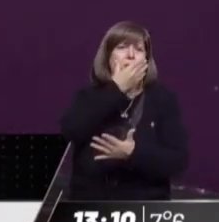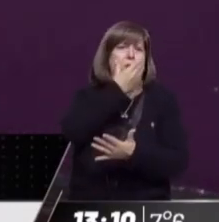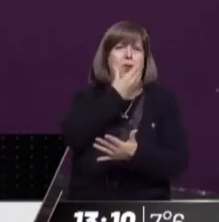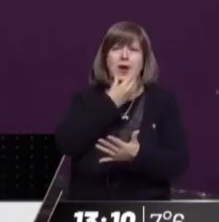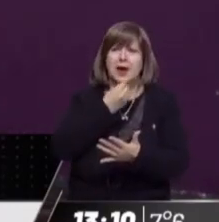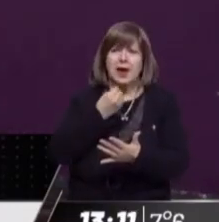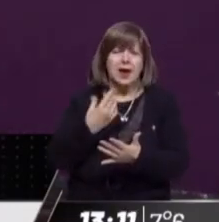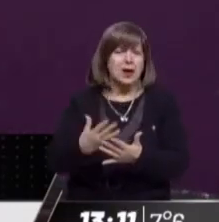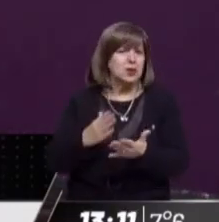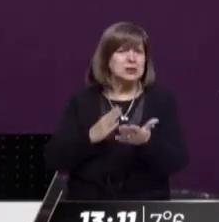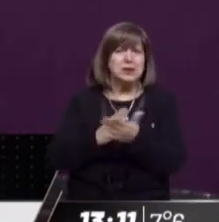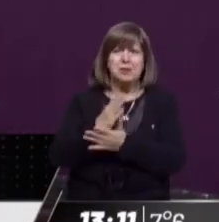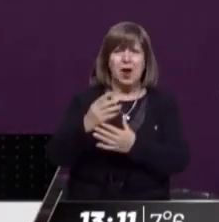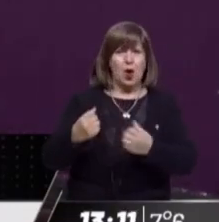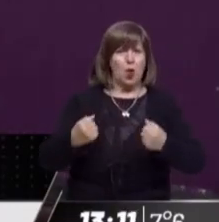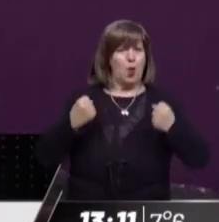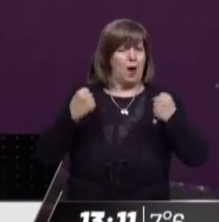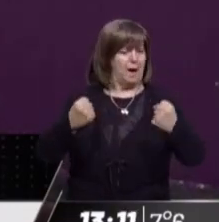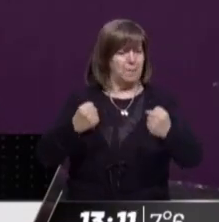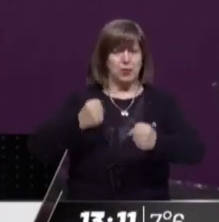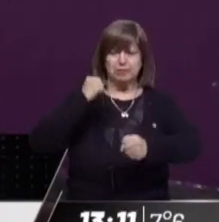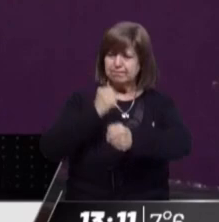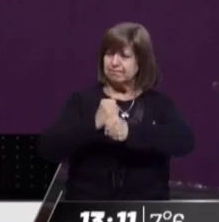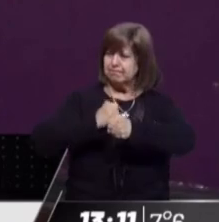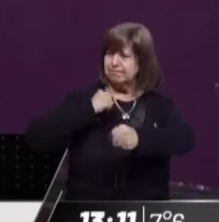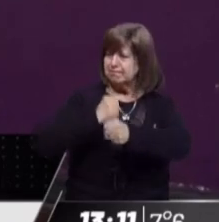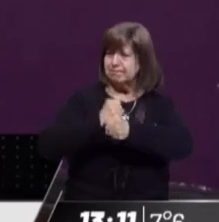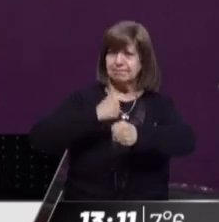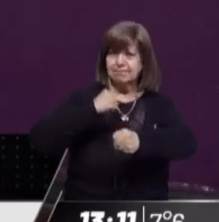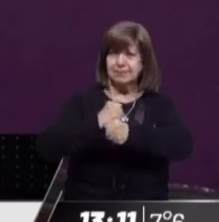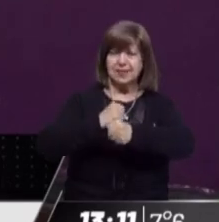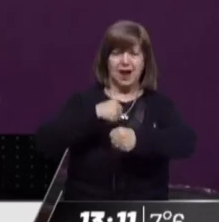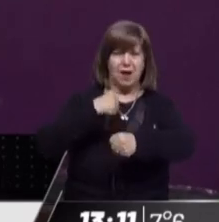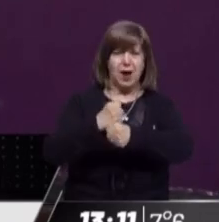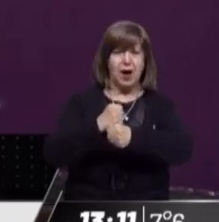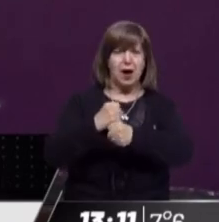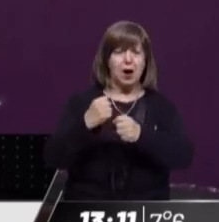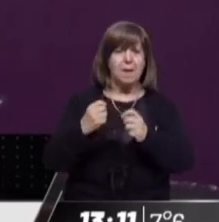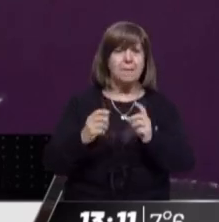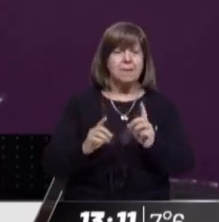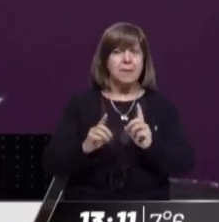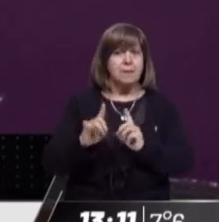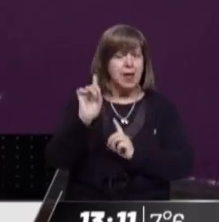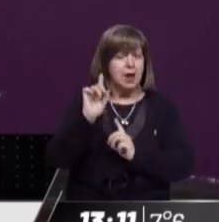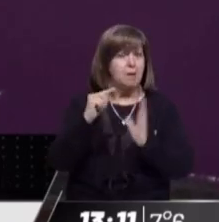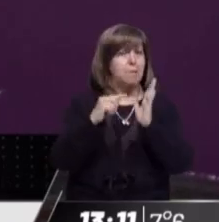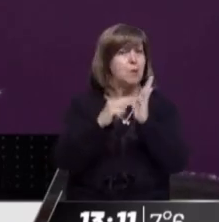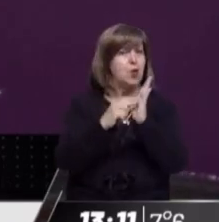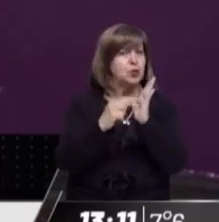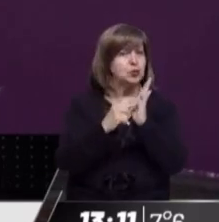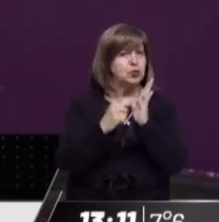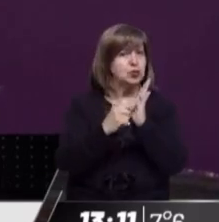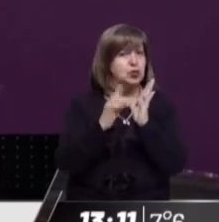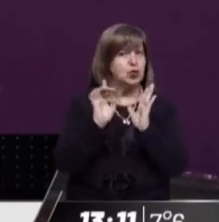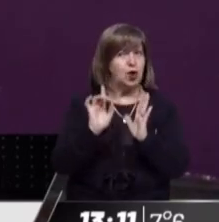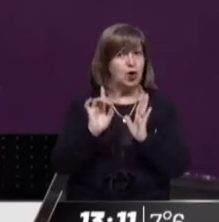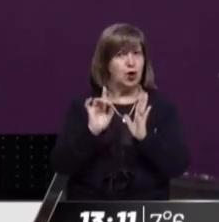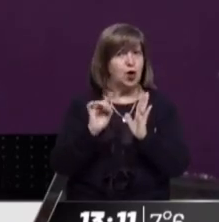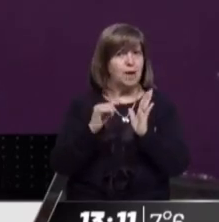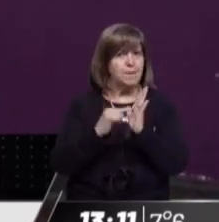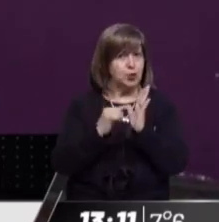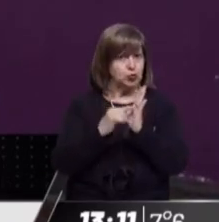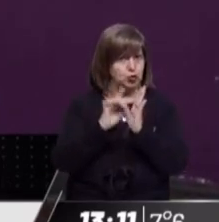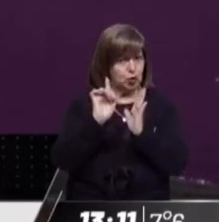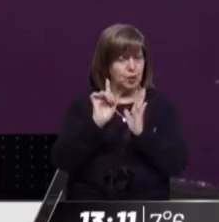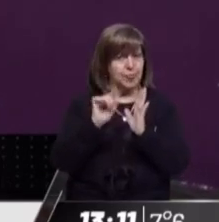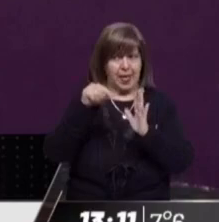trabajó siempre de sol a sol Pero había algo que a él lo podía más la panadería es un rubro